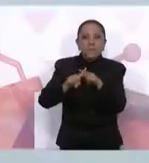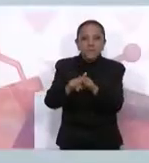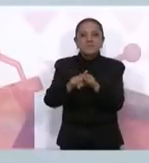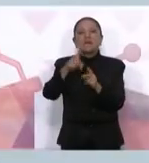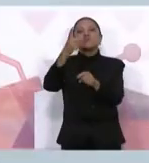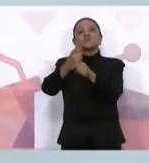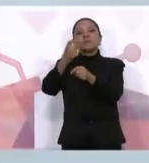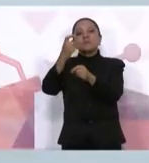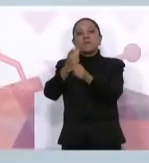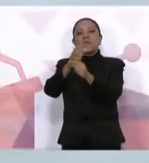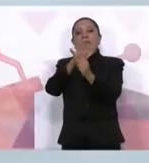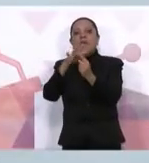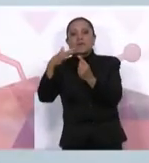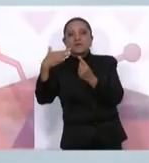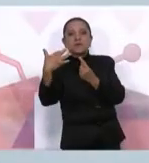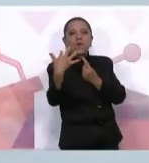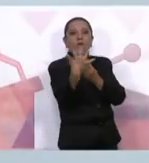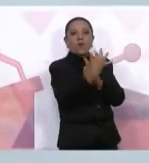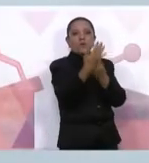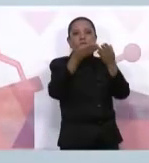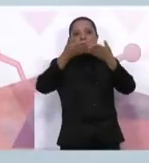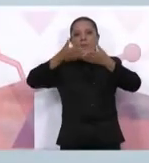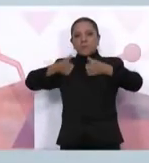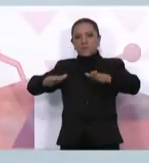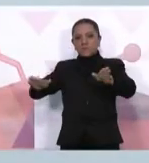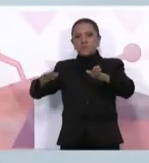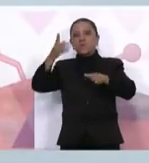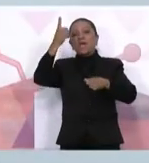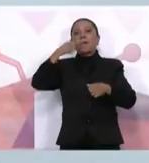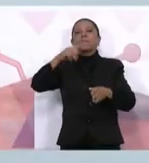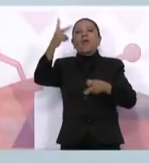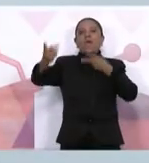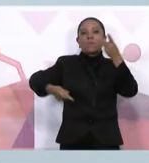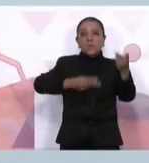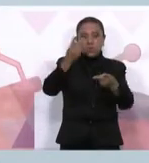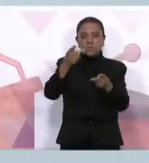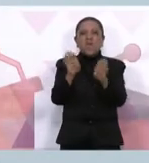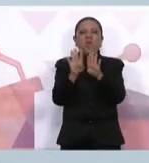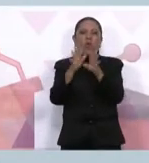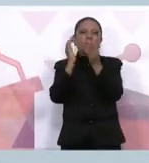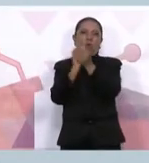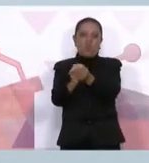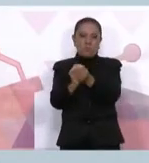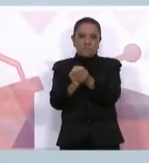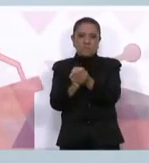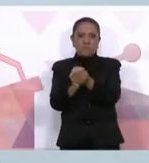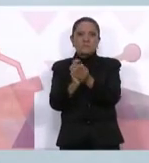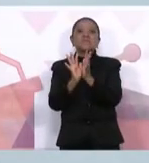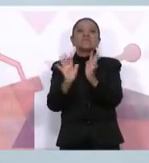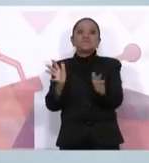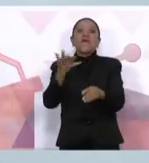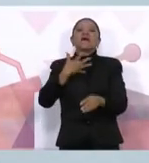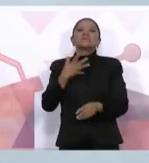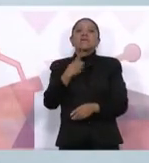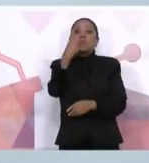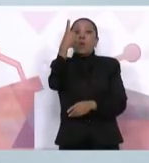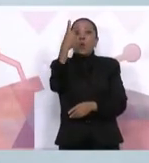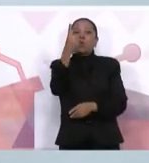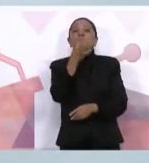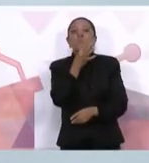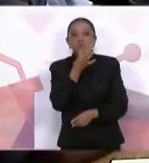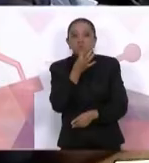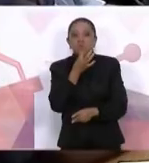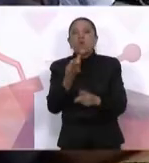cómo se ha hecho el sorteo bueno van a tener hasta un minuto comenzamos con el candidato del partido de la revolución democrática y el partido